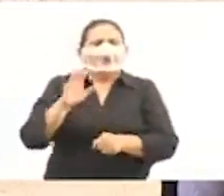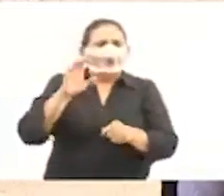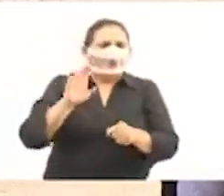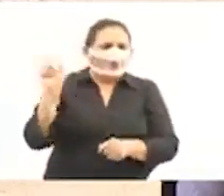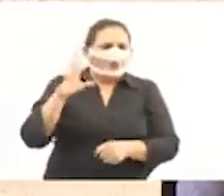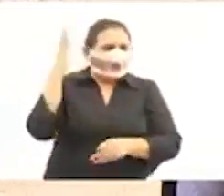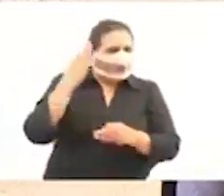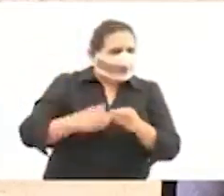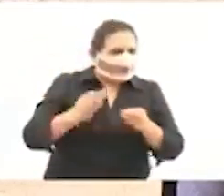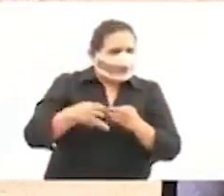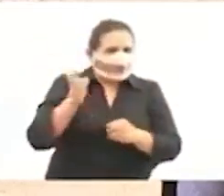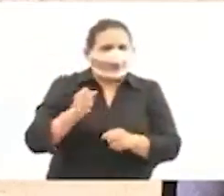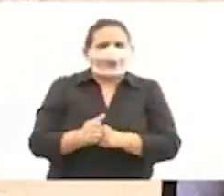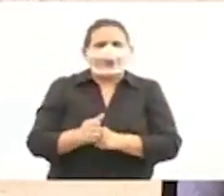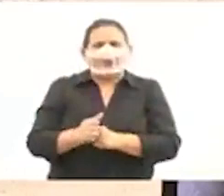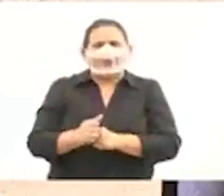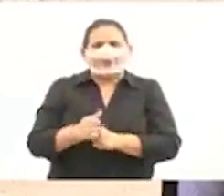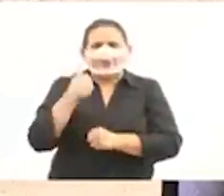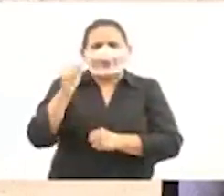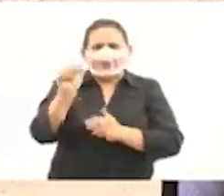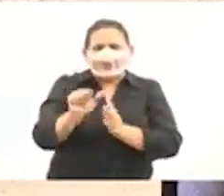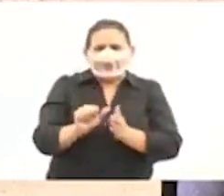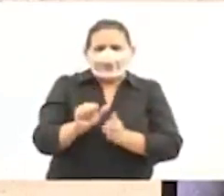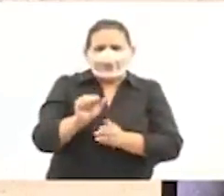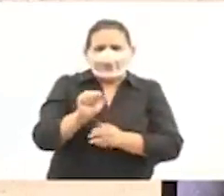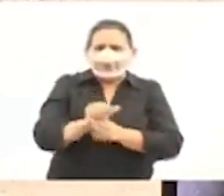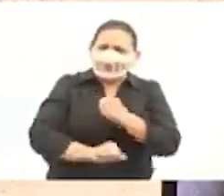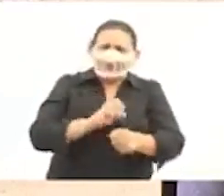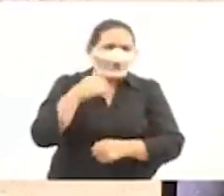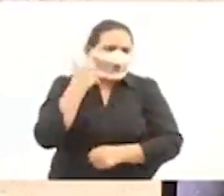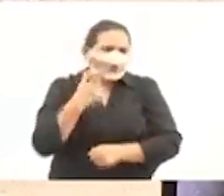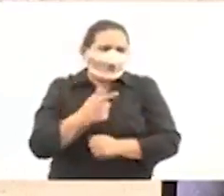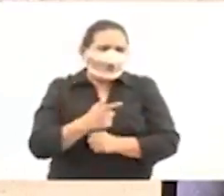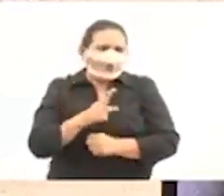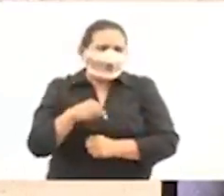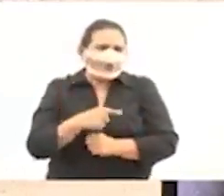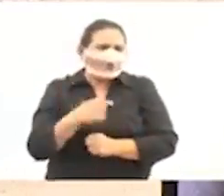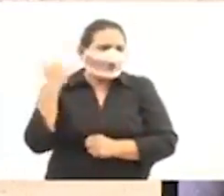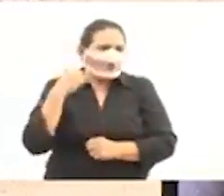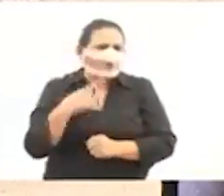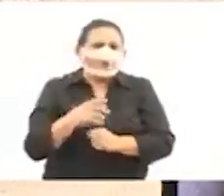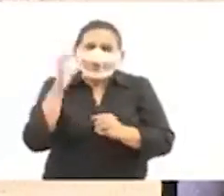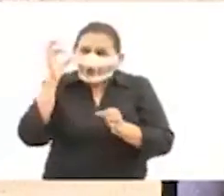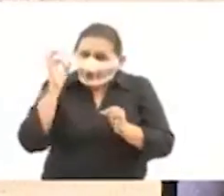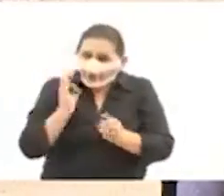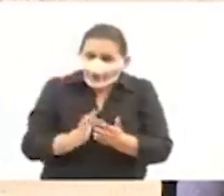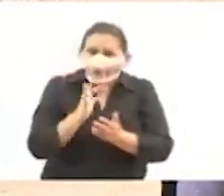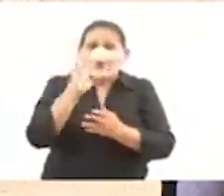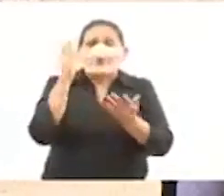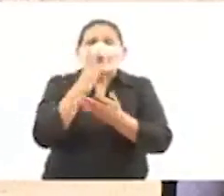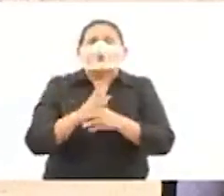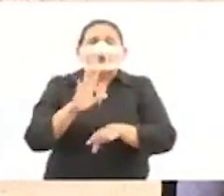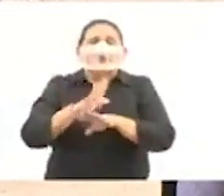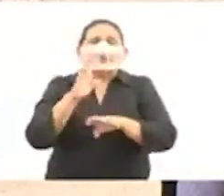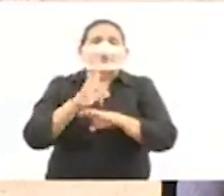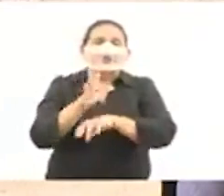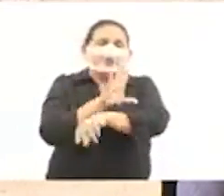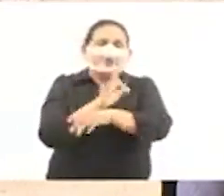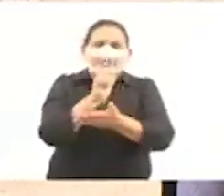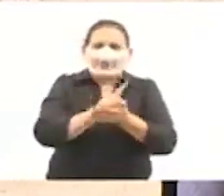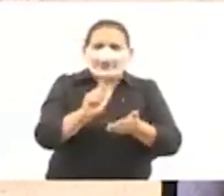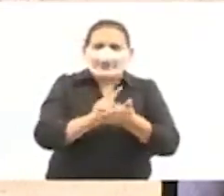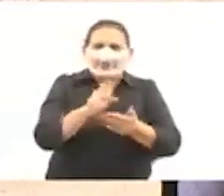termine este sexenio queremos que yucatán sea el único estado de la república que genere más energía limpia que la energía que